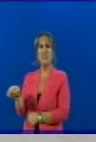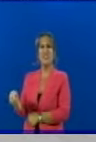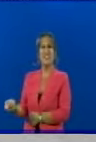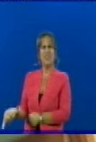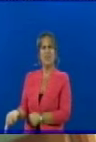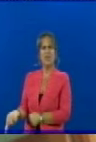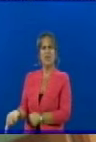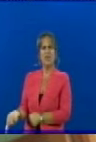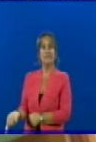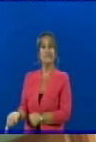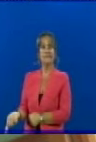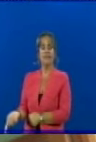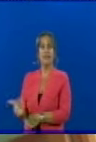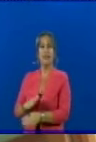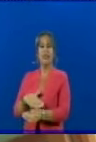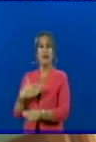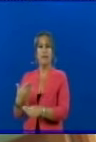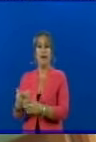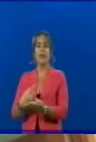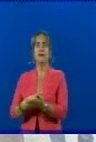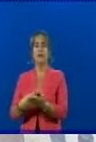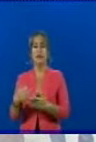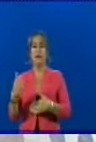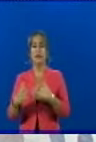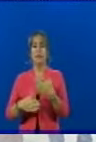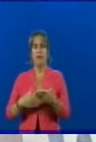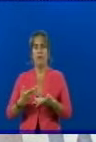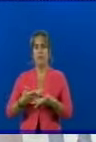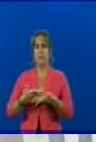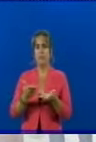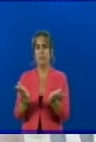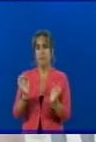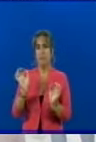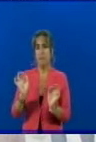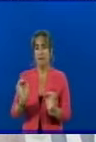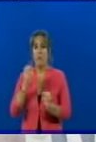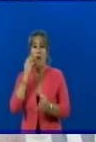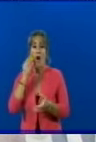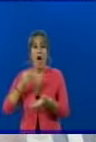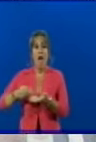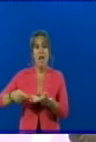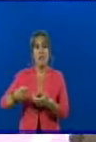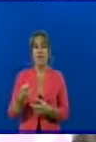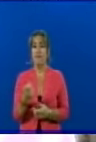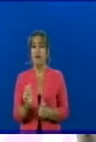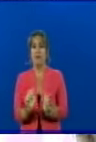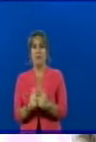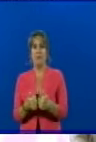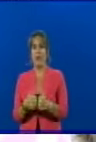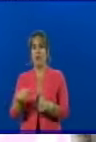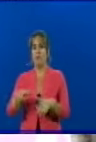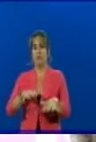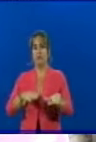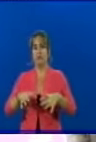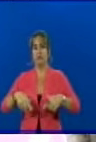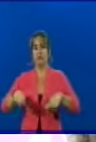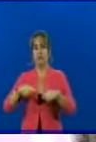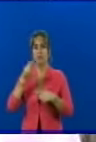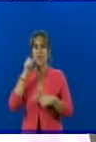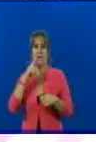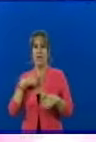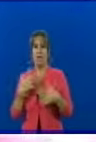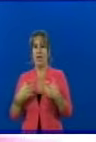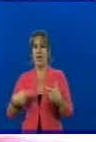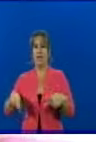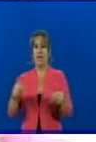salimos? Luego de semanas de inestabilidad en la distribución de este producto tan demandado, hoy se adoptan estrategias para satisfacer